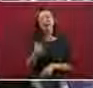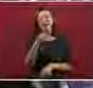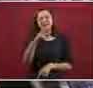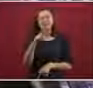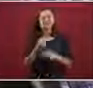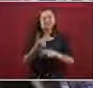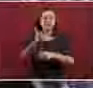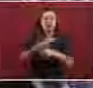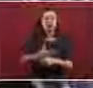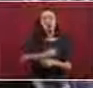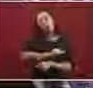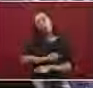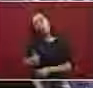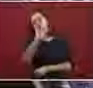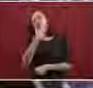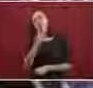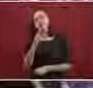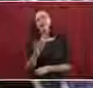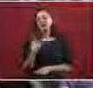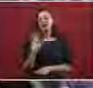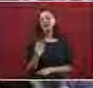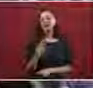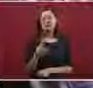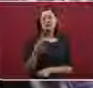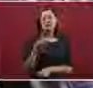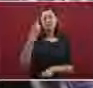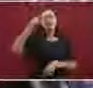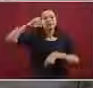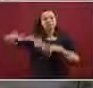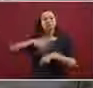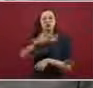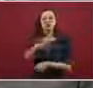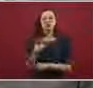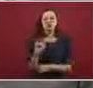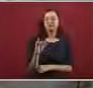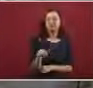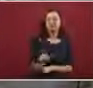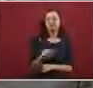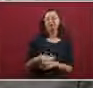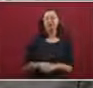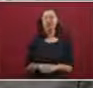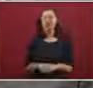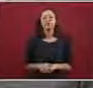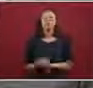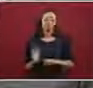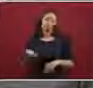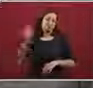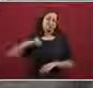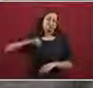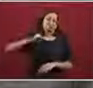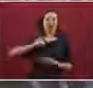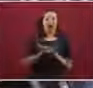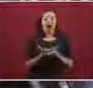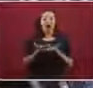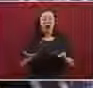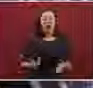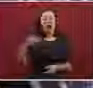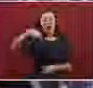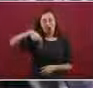y Richard Helms era director general de la CIA. Recientemente ha llegado el embajador